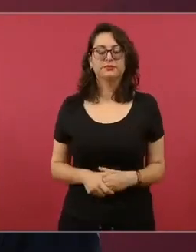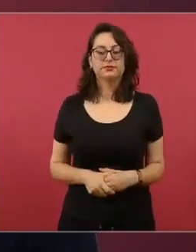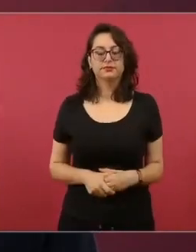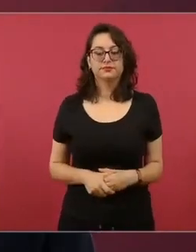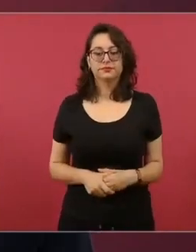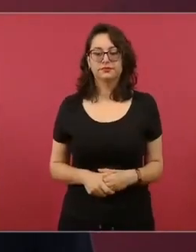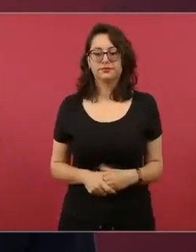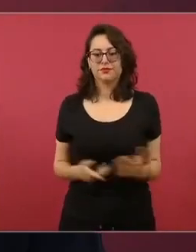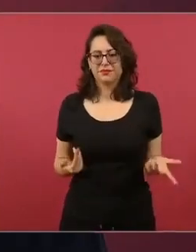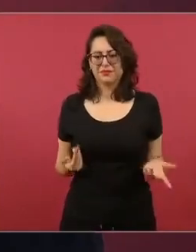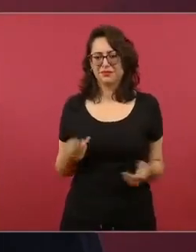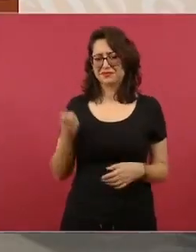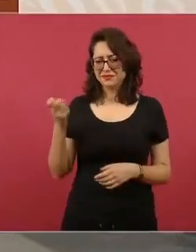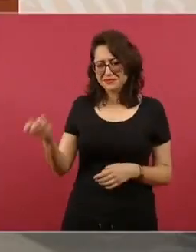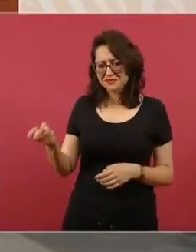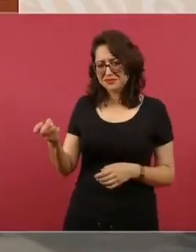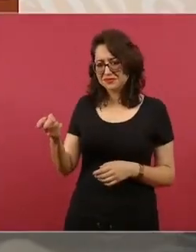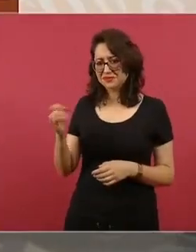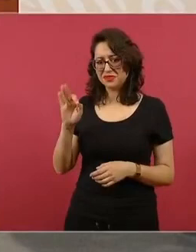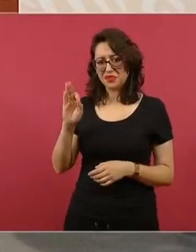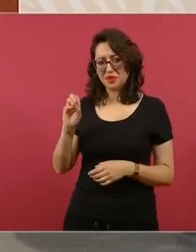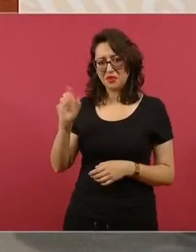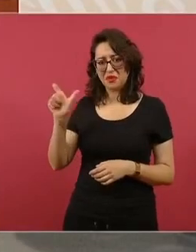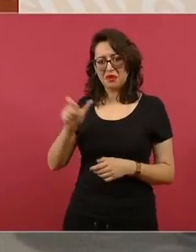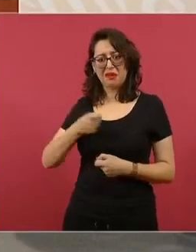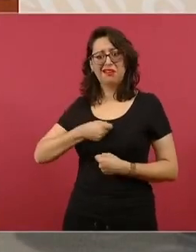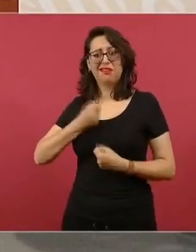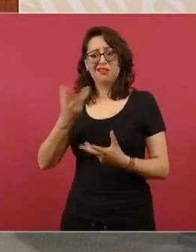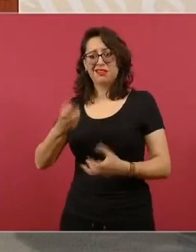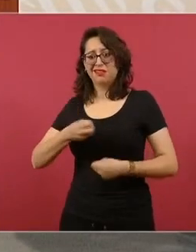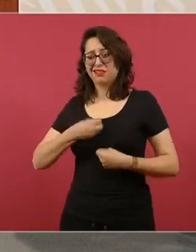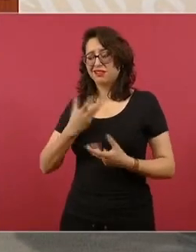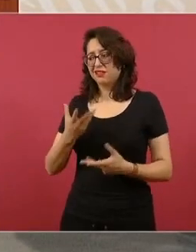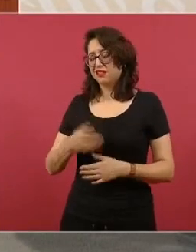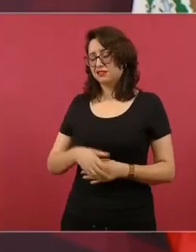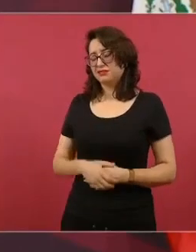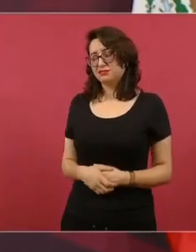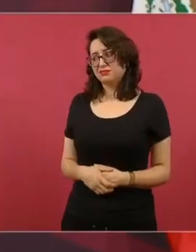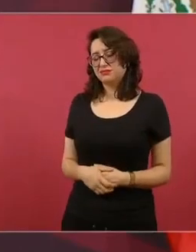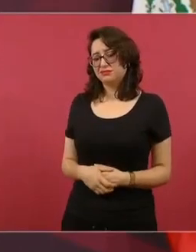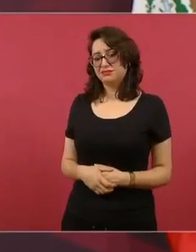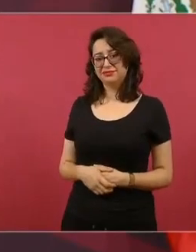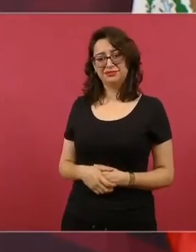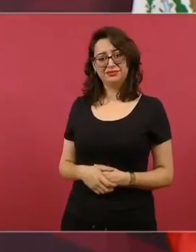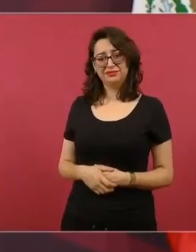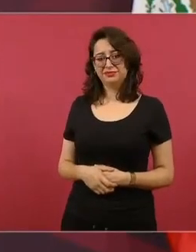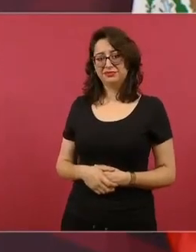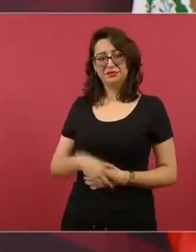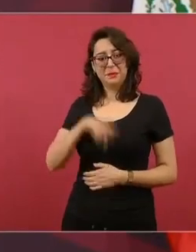Pero lo de Fox es una reverenda mentira.